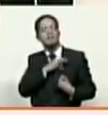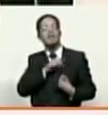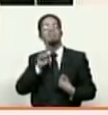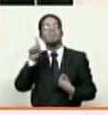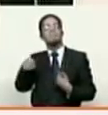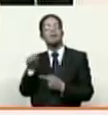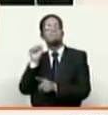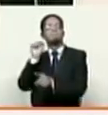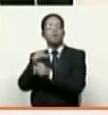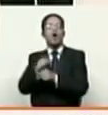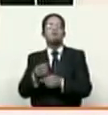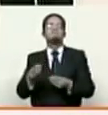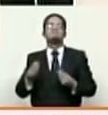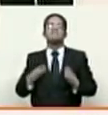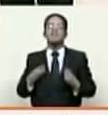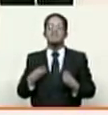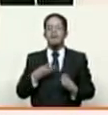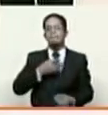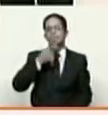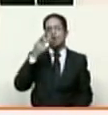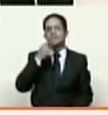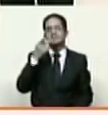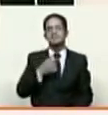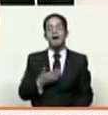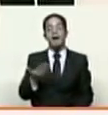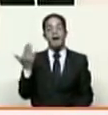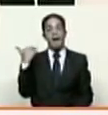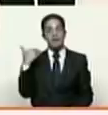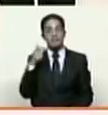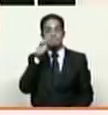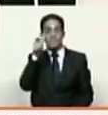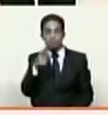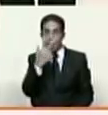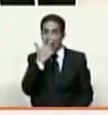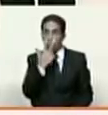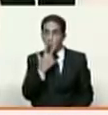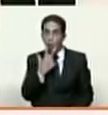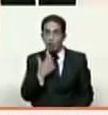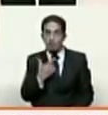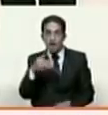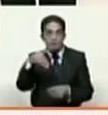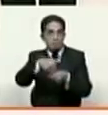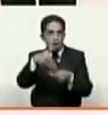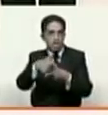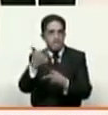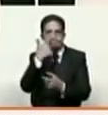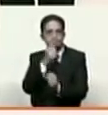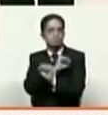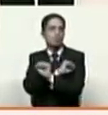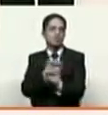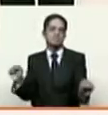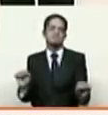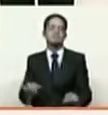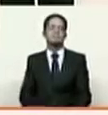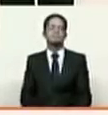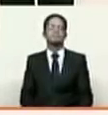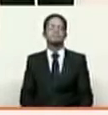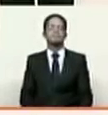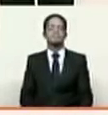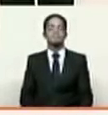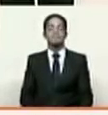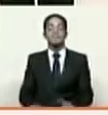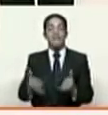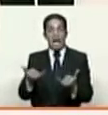vida política, porque había que ver lo que costaba que un pobre pudiera ejercer el derecho al voto en nuestro país. Fue con la